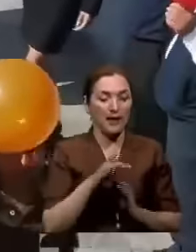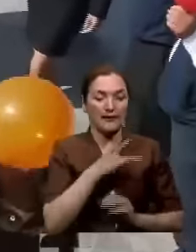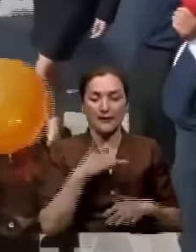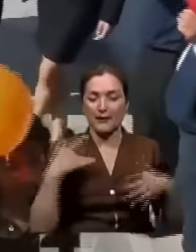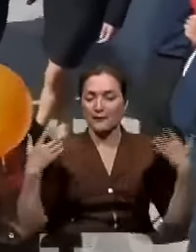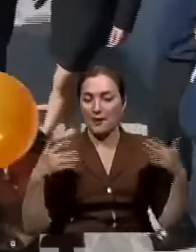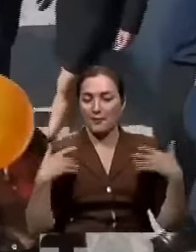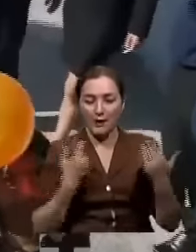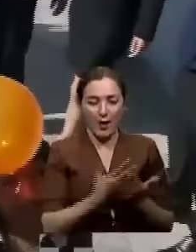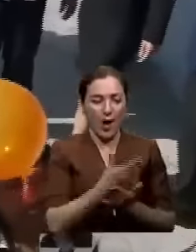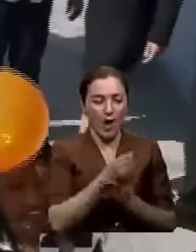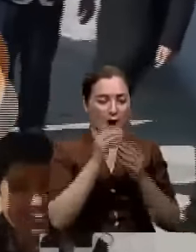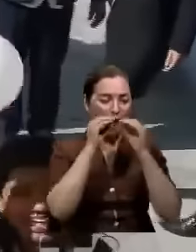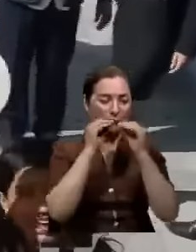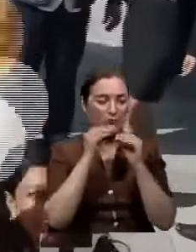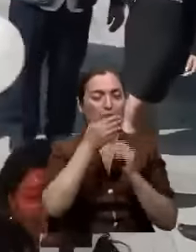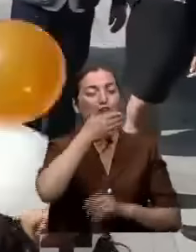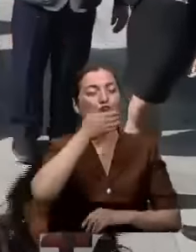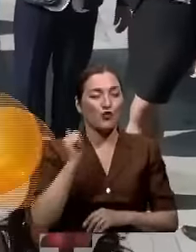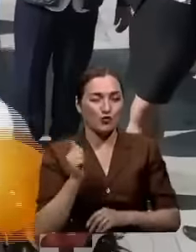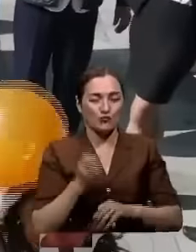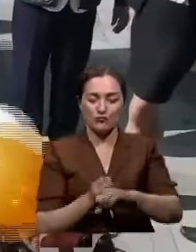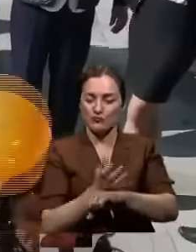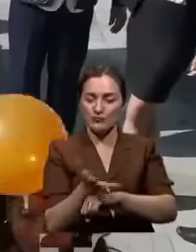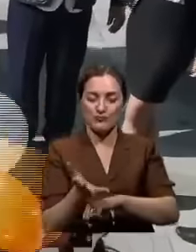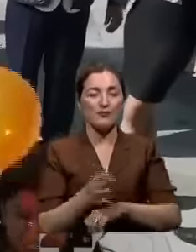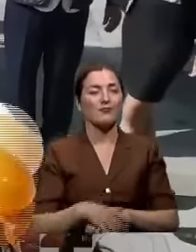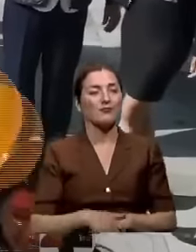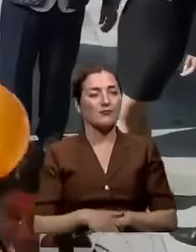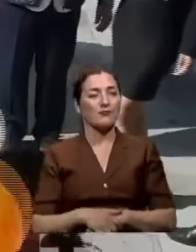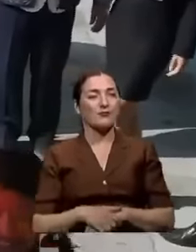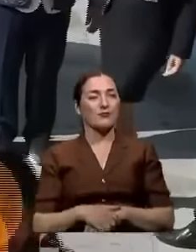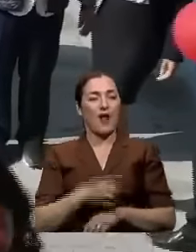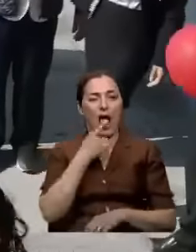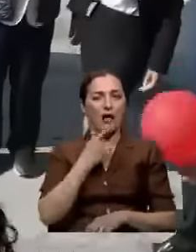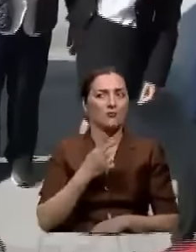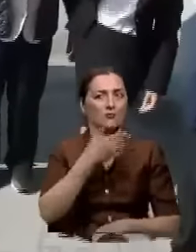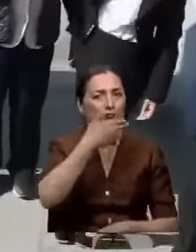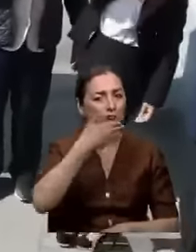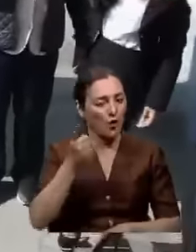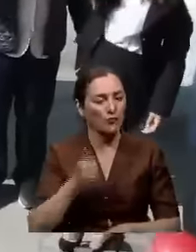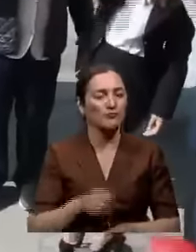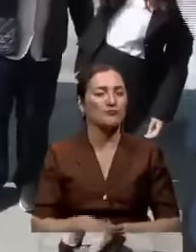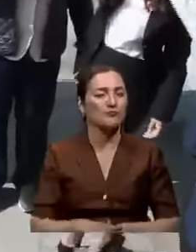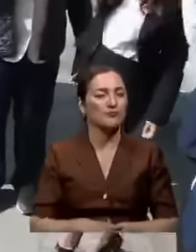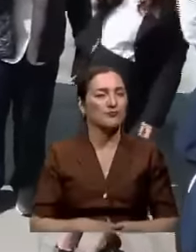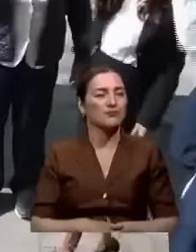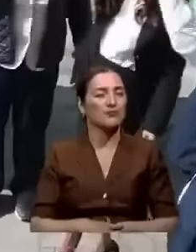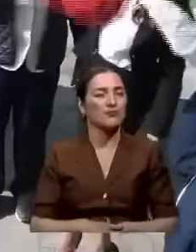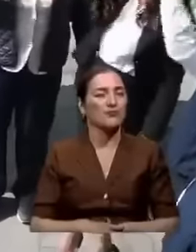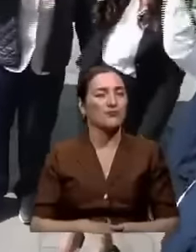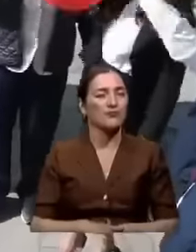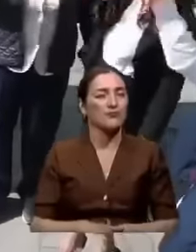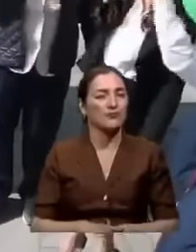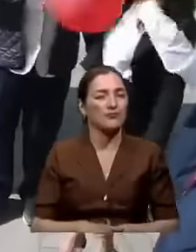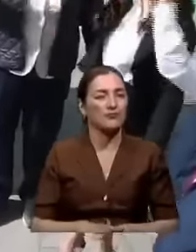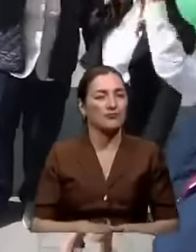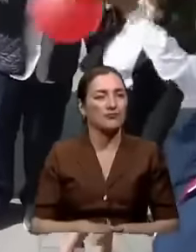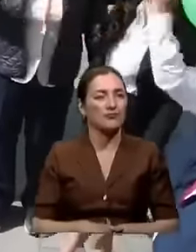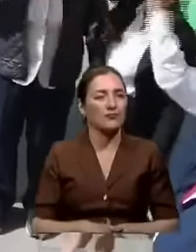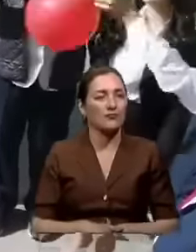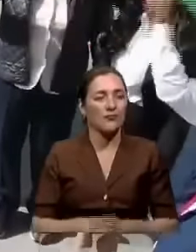Sí, obviamente hemos mejorado con las recomendaciones para brindarle un mejor sabor y para nuestros clientes de llevar lo mejor de Hotel Parkin. Y esa es la